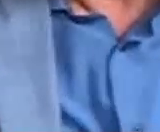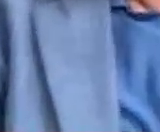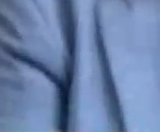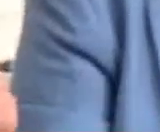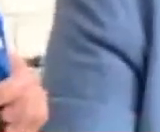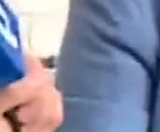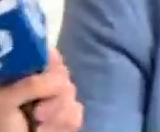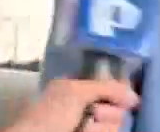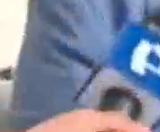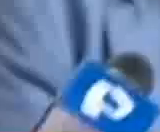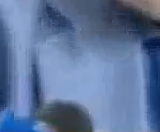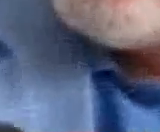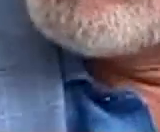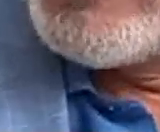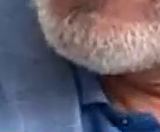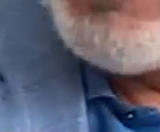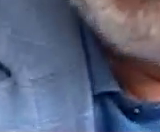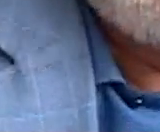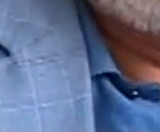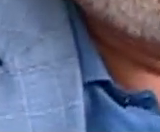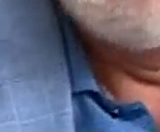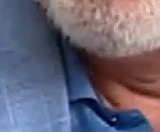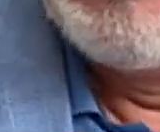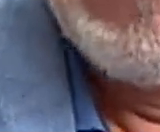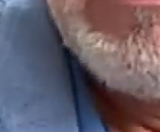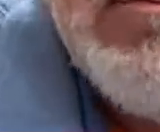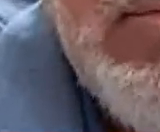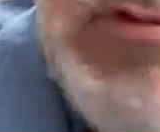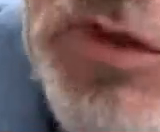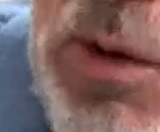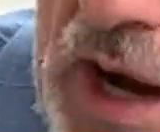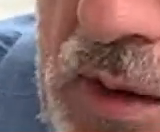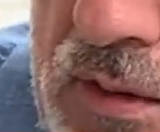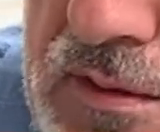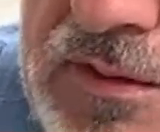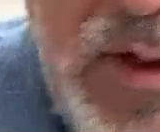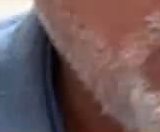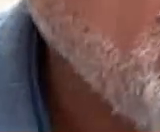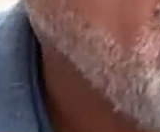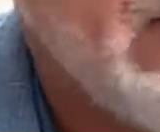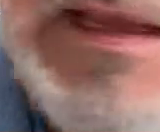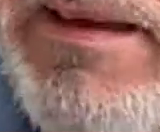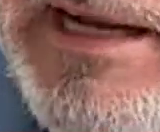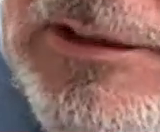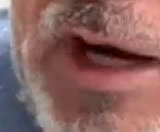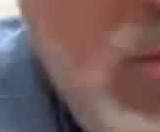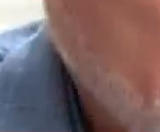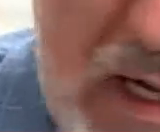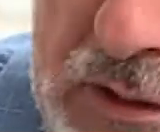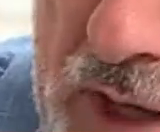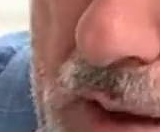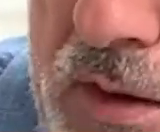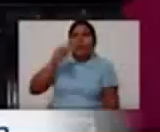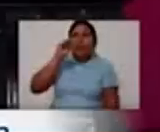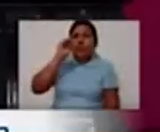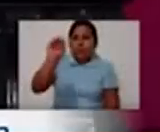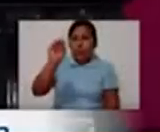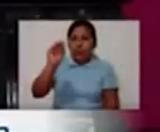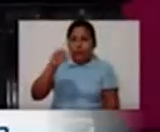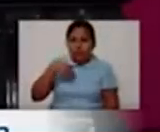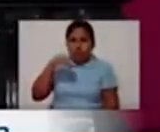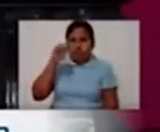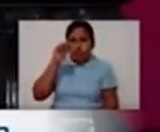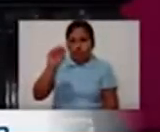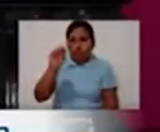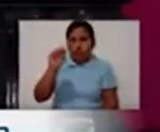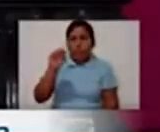¿Qué sintió cuando leyó esa declaración? Me dolió el corazón porque, primero, no es abogado, Segundo, te debe haber asesorado, mal asesorado. ¿Te contesta el teléfono?